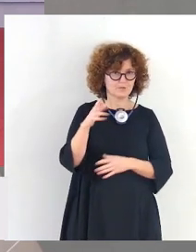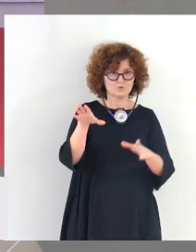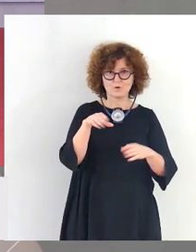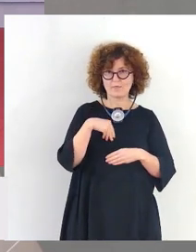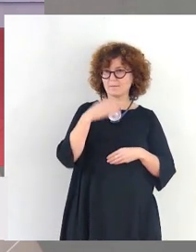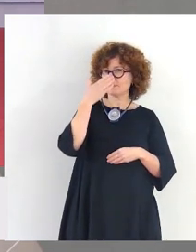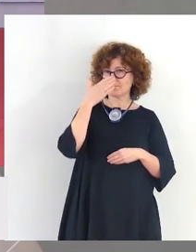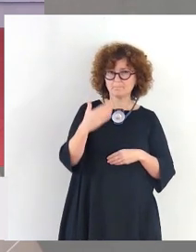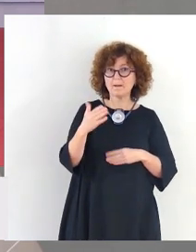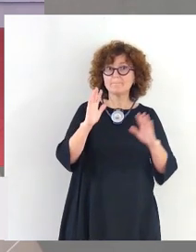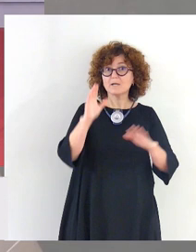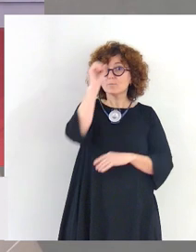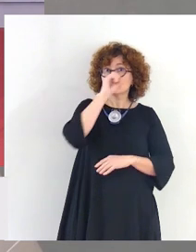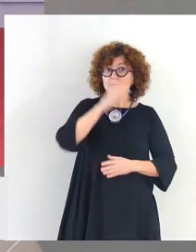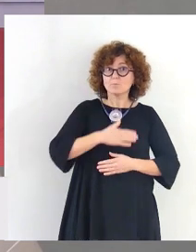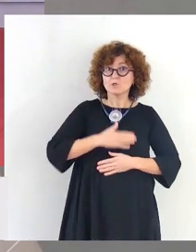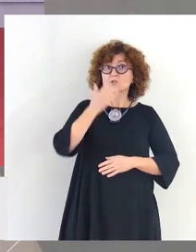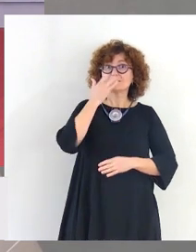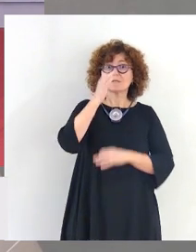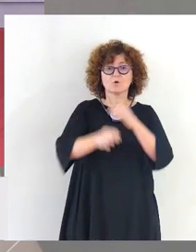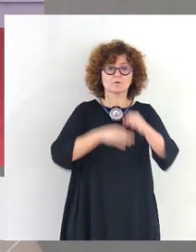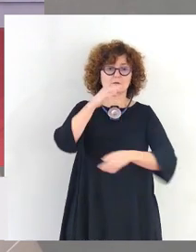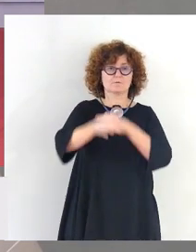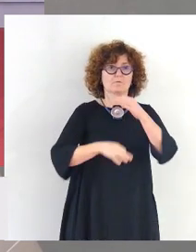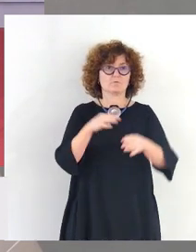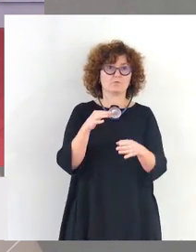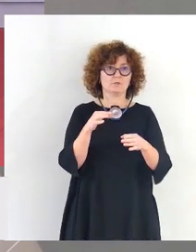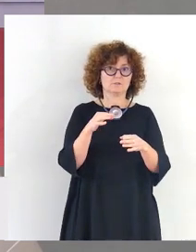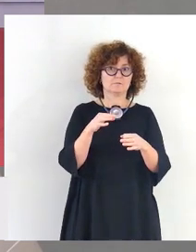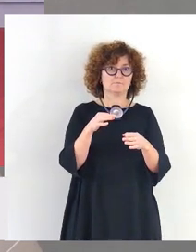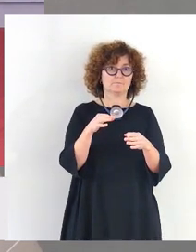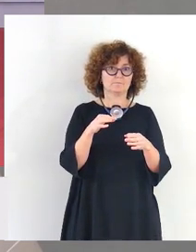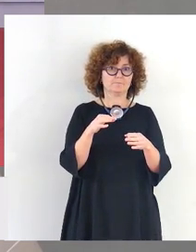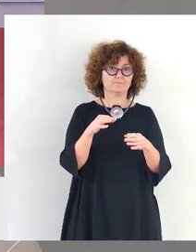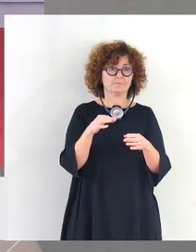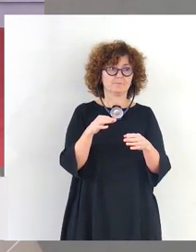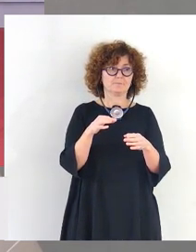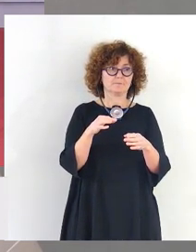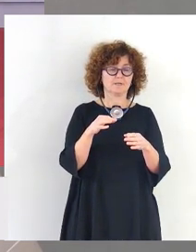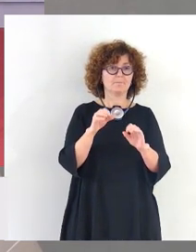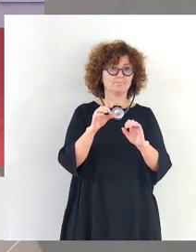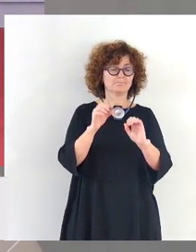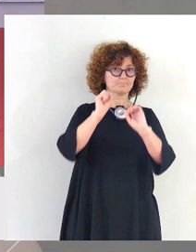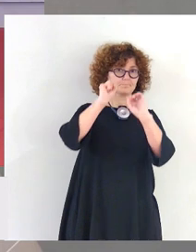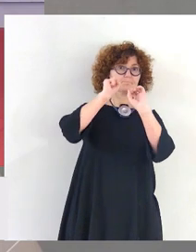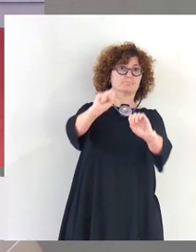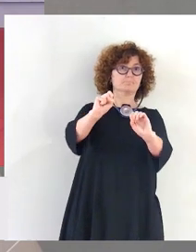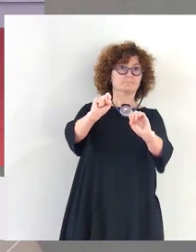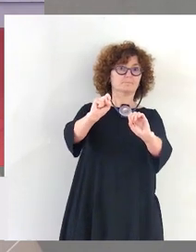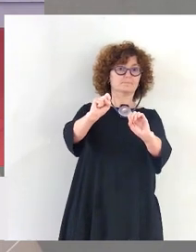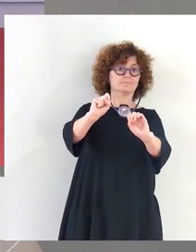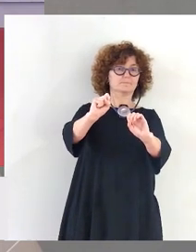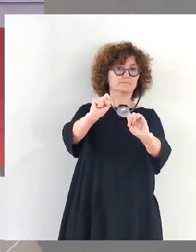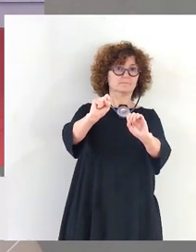si las organizaciones que cierran las puertas eh eh Por la mañana